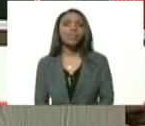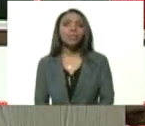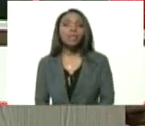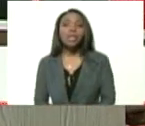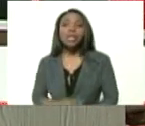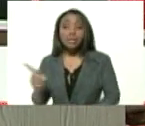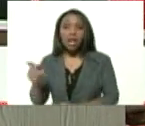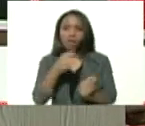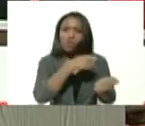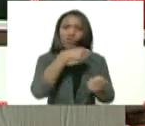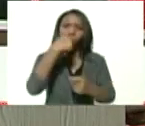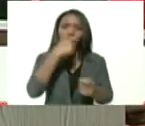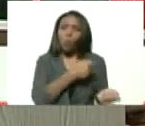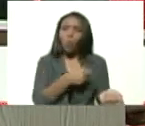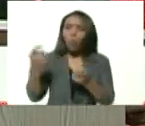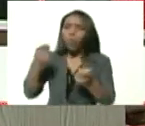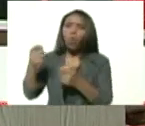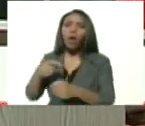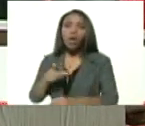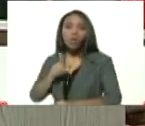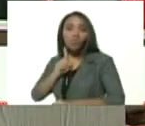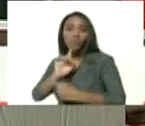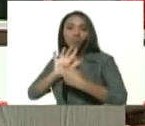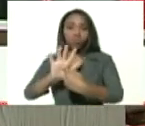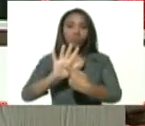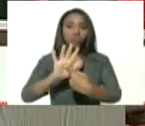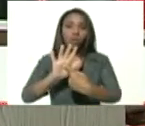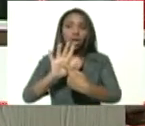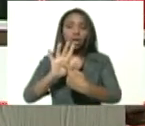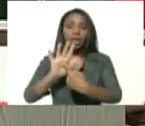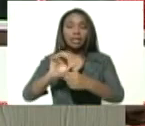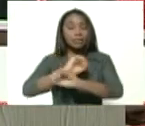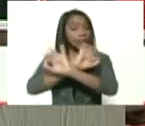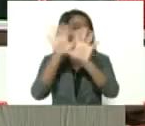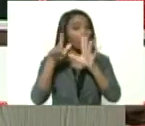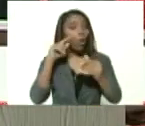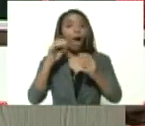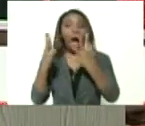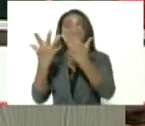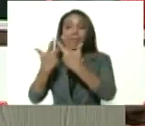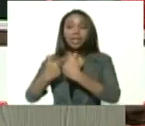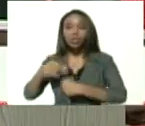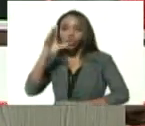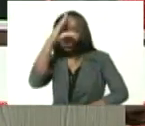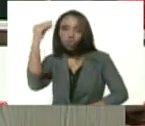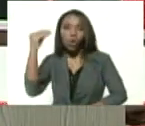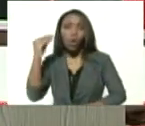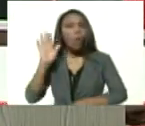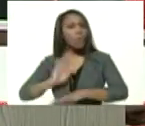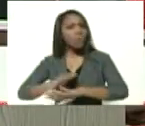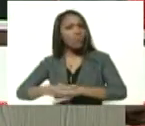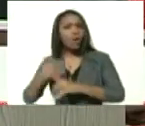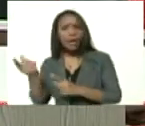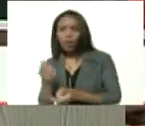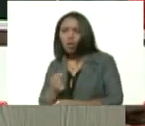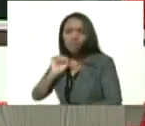era un narcotraficante señalado así por la administración Trump, ¿por qué no fue